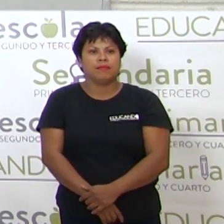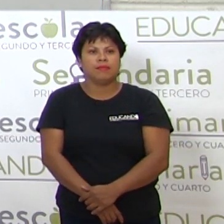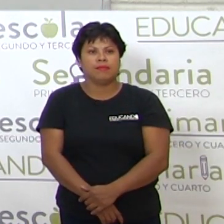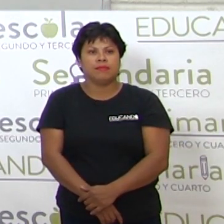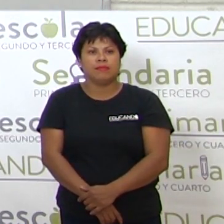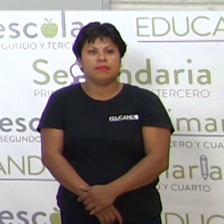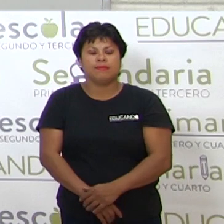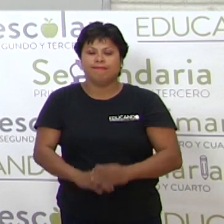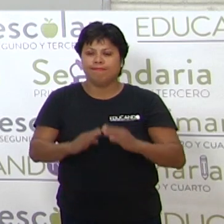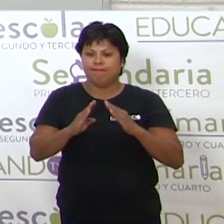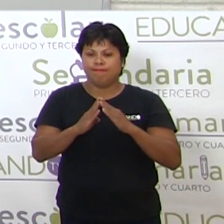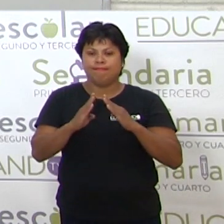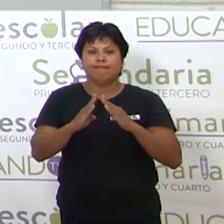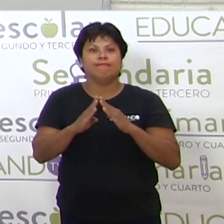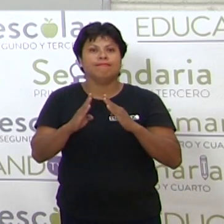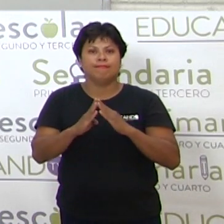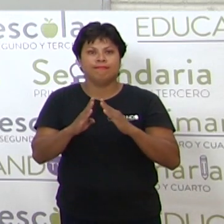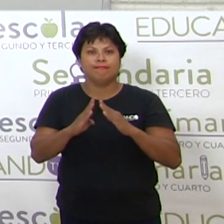casa